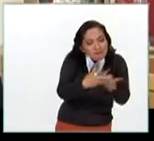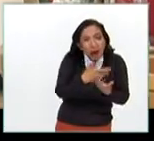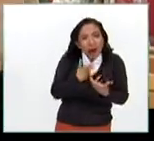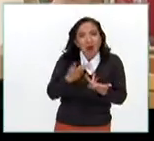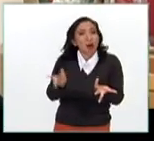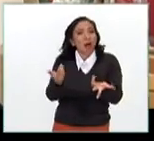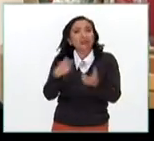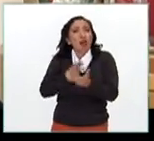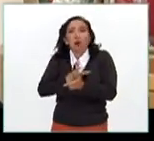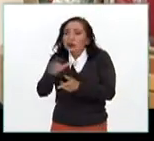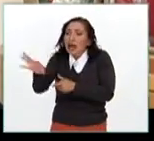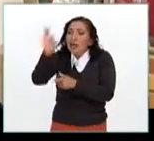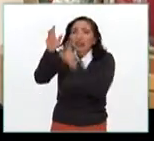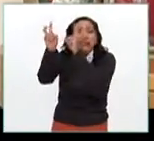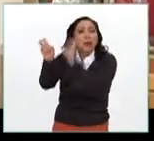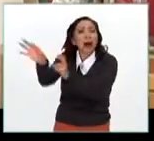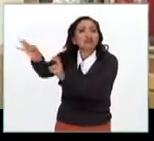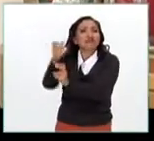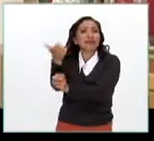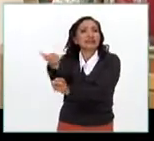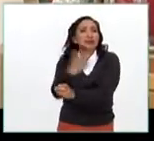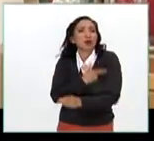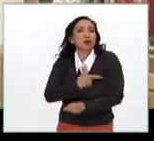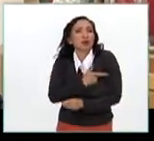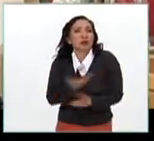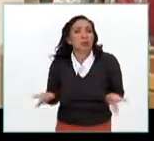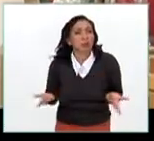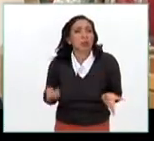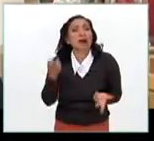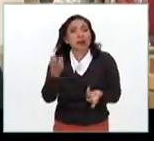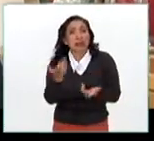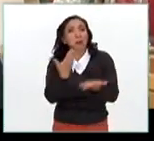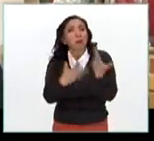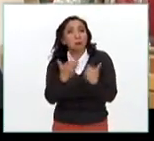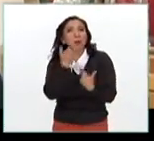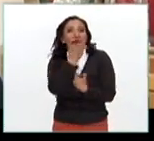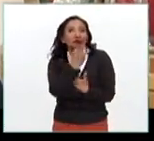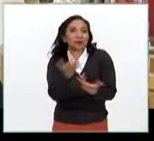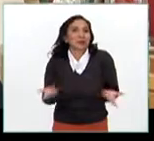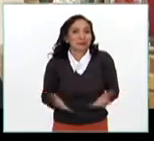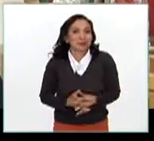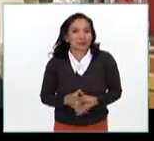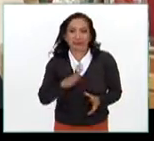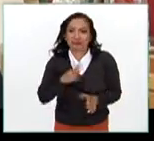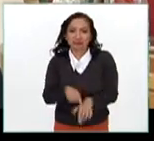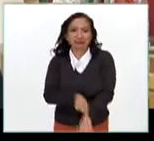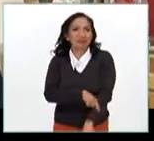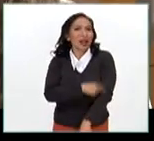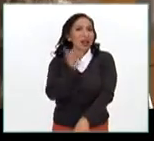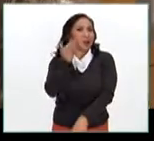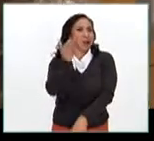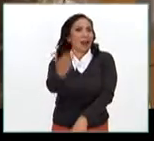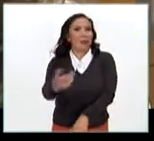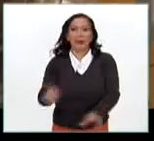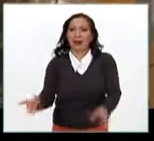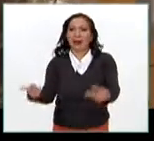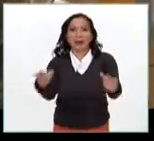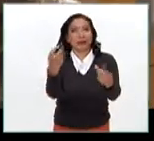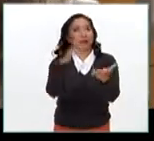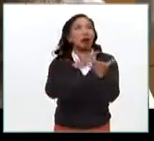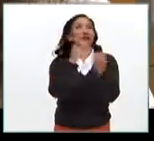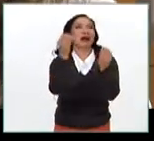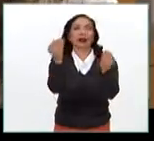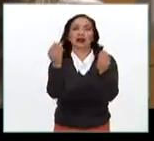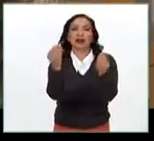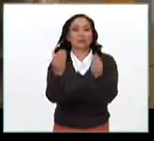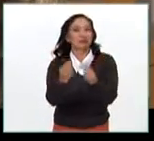Entonces publicas lo que te gusta. Lo que nos gusta. Y es parte del éxito, yo creo, yo doy que hayan durado. Gracias por eso,